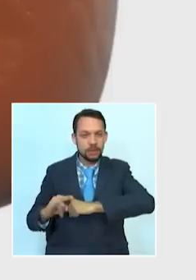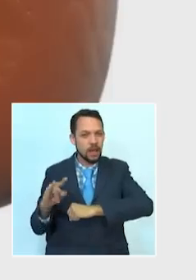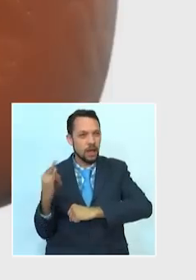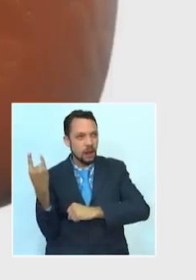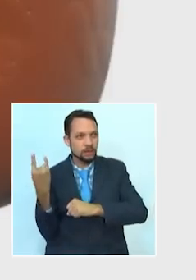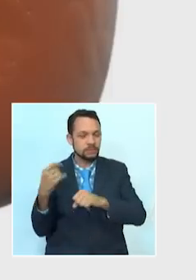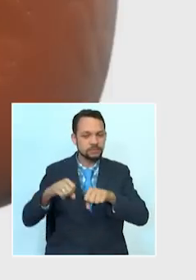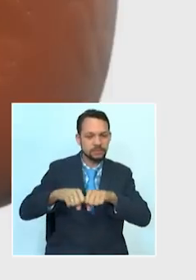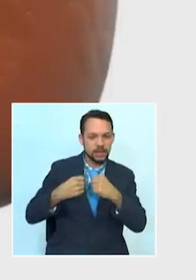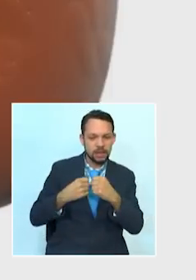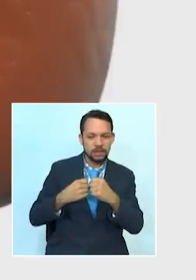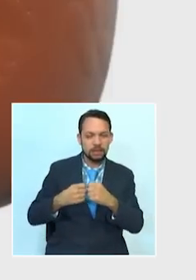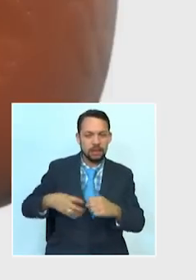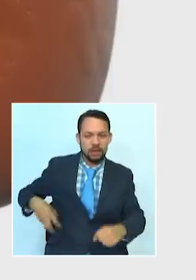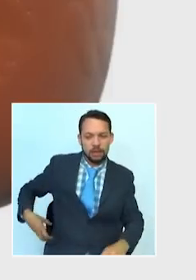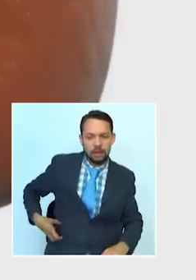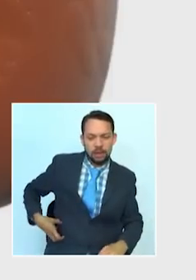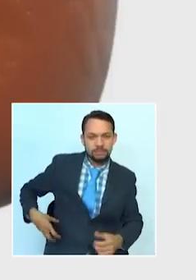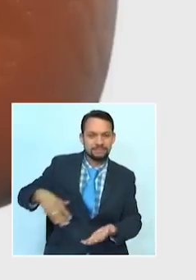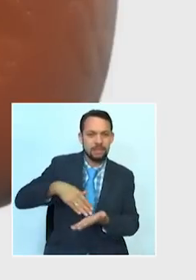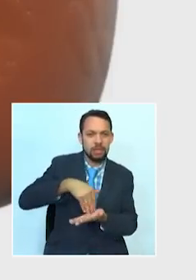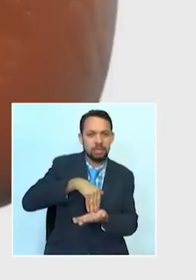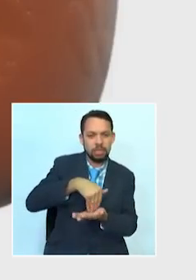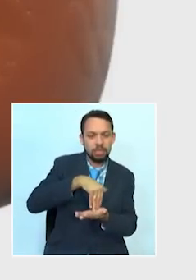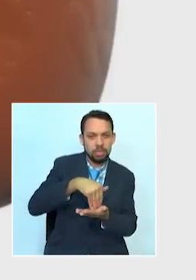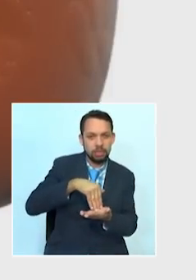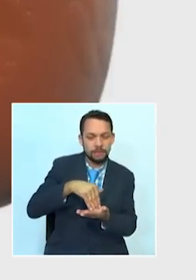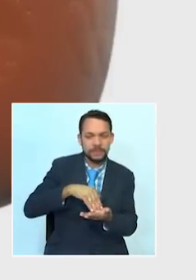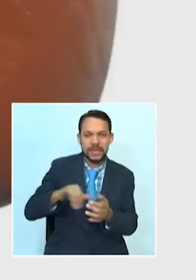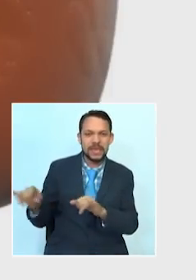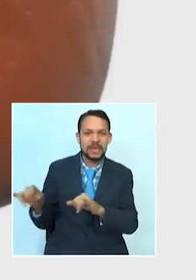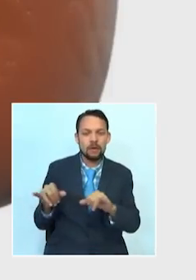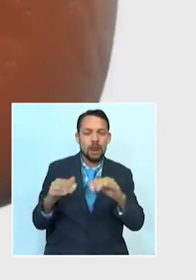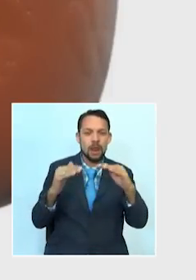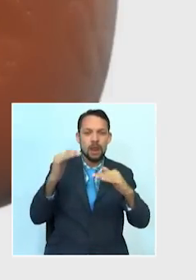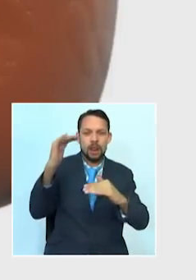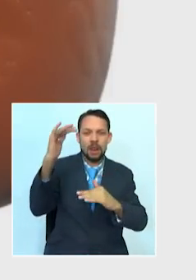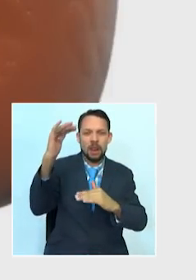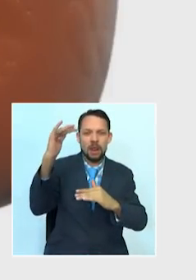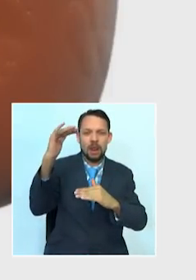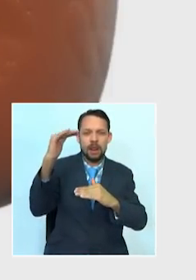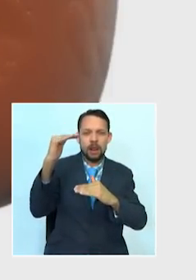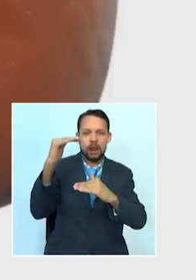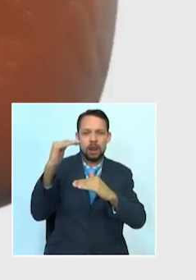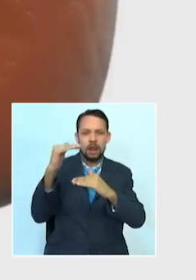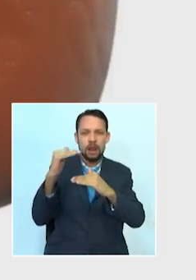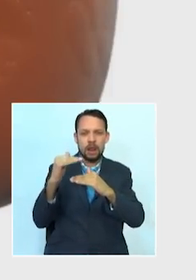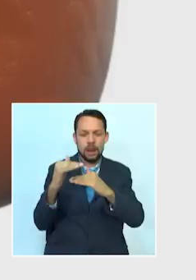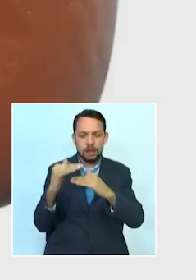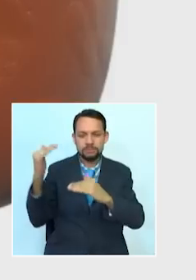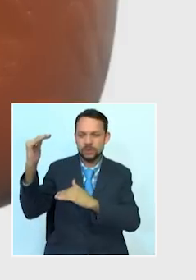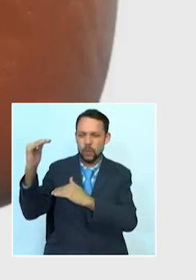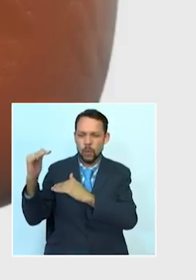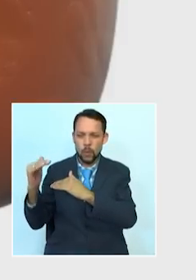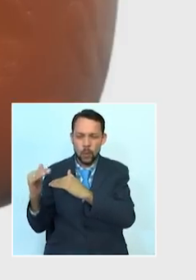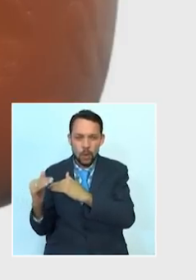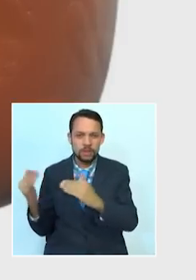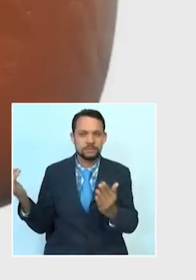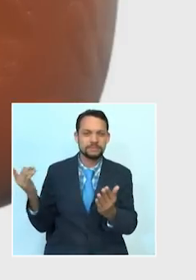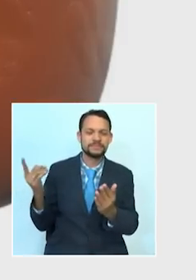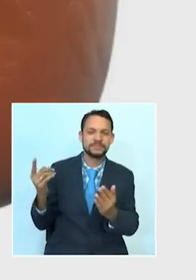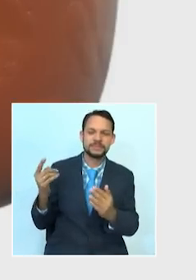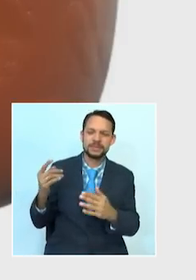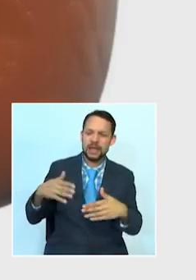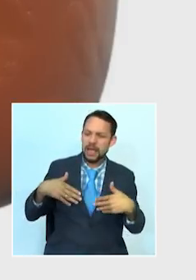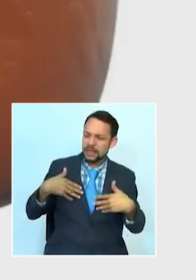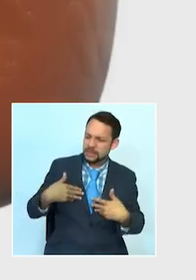empieza a bajar Es como cuando a mí se me empieza a bajar la pila la bactería y aquí empiezo a tener agotamiento físico empiezo a tener